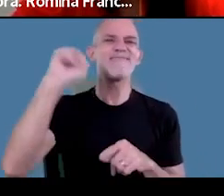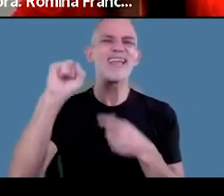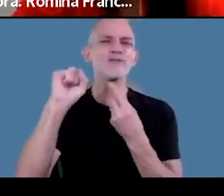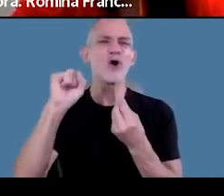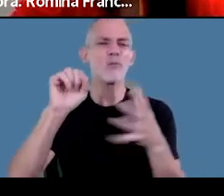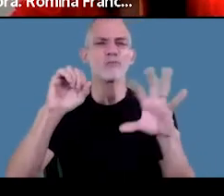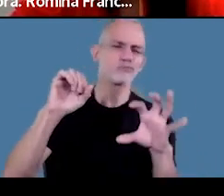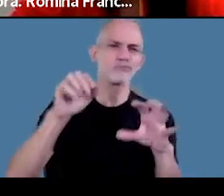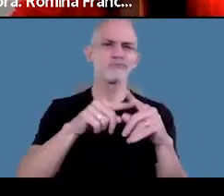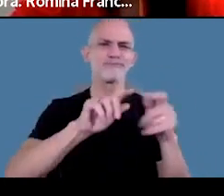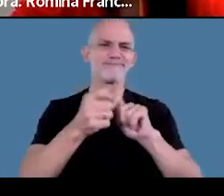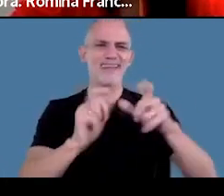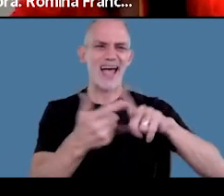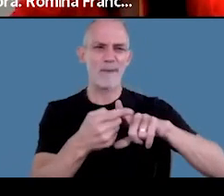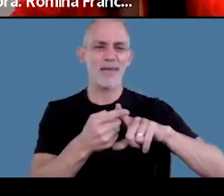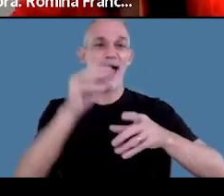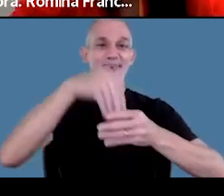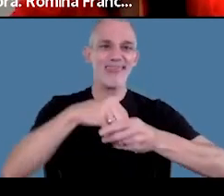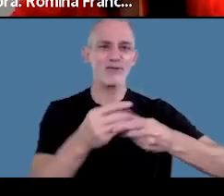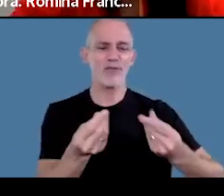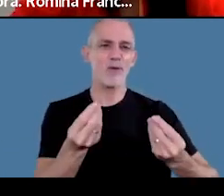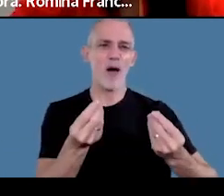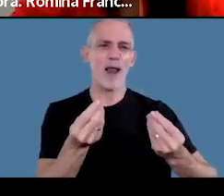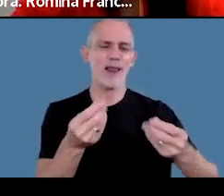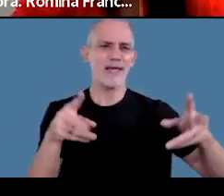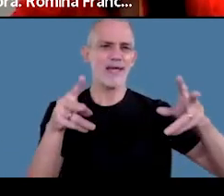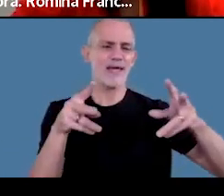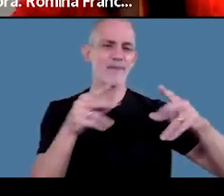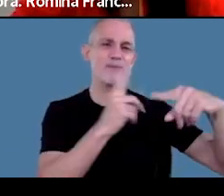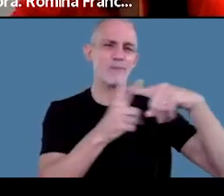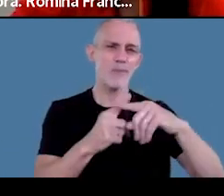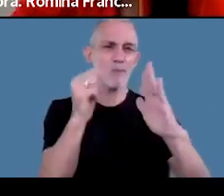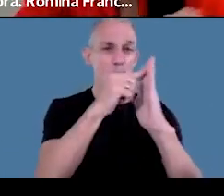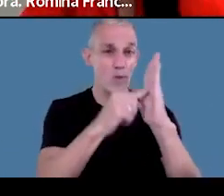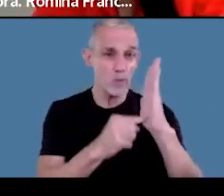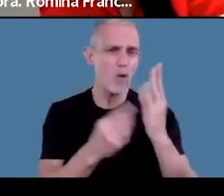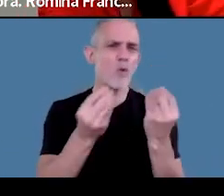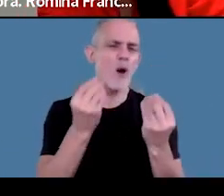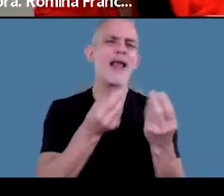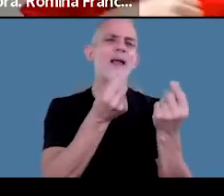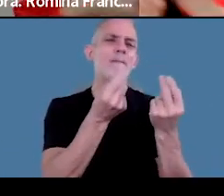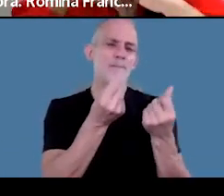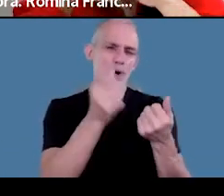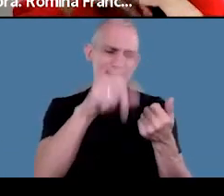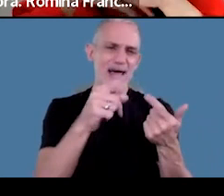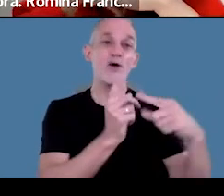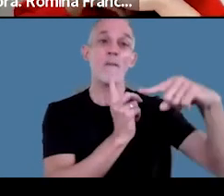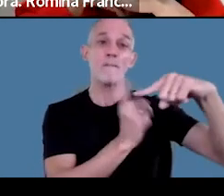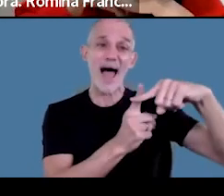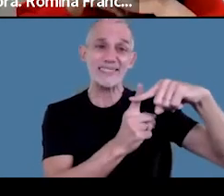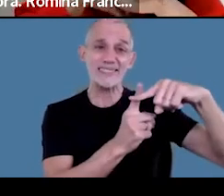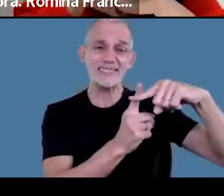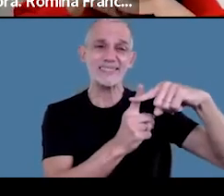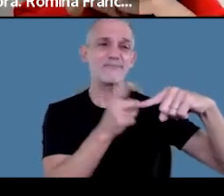inflación dentro de lo que es los rubros, son los rubros monetarios, más lo